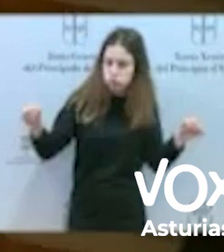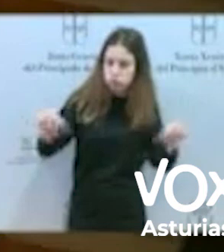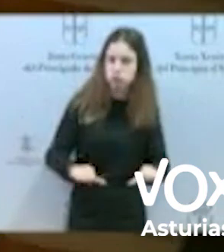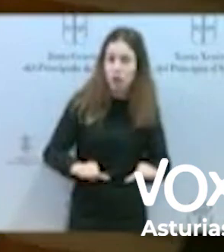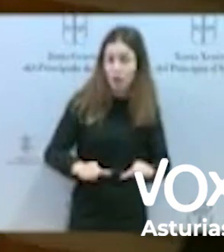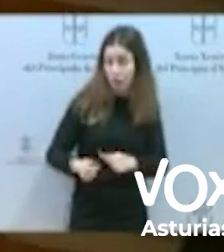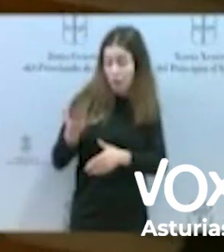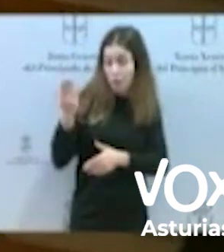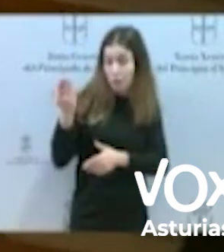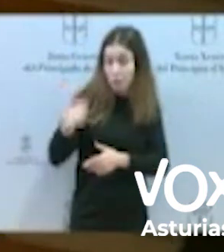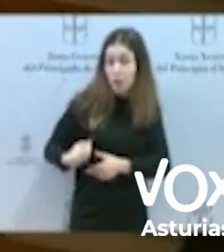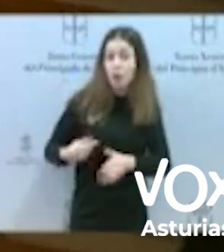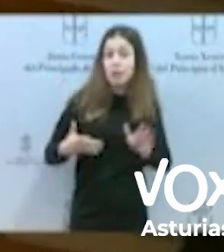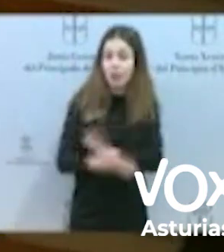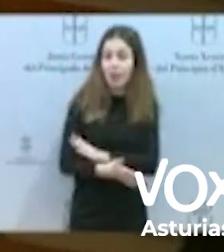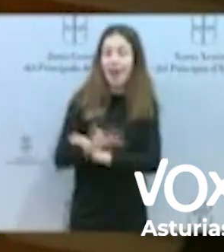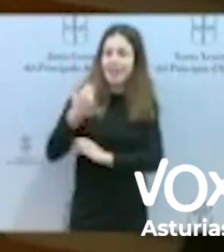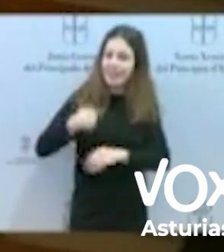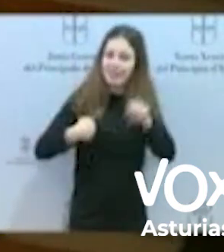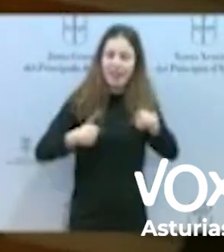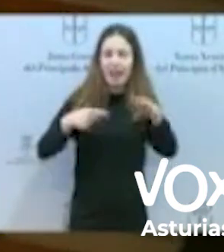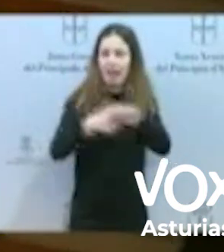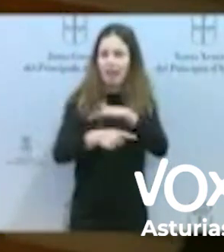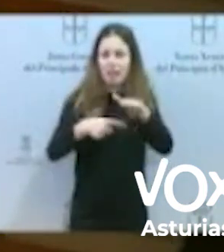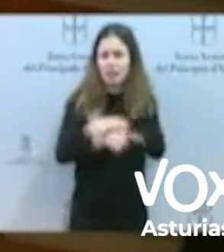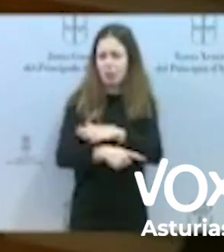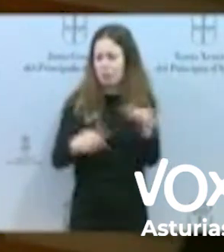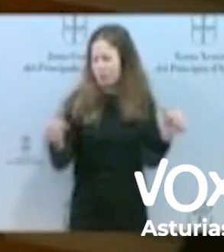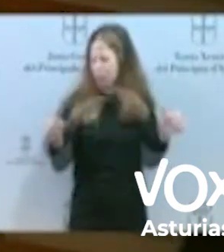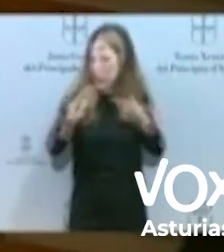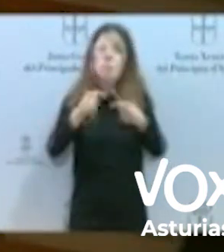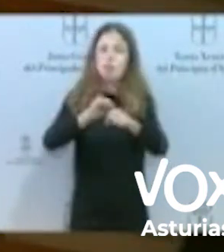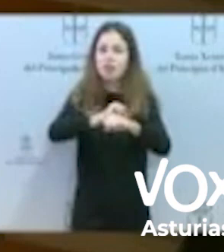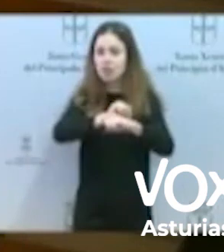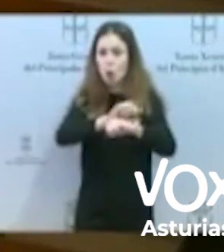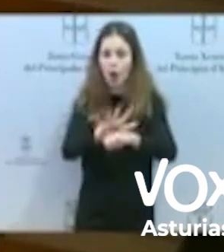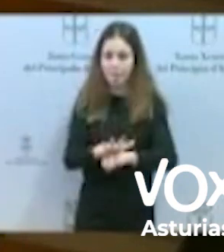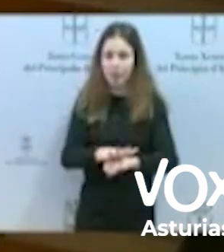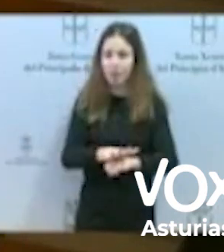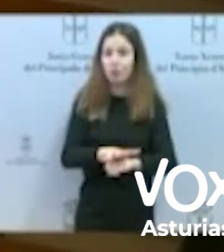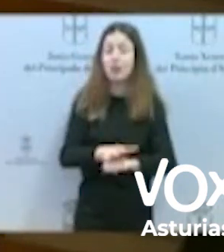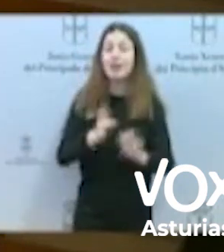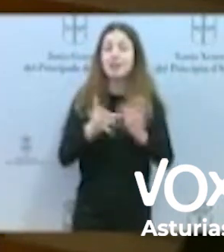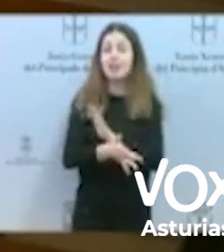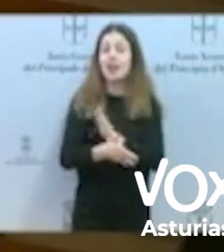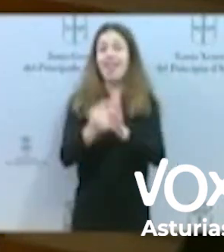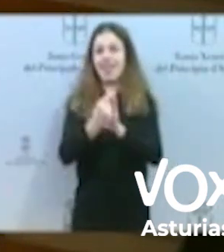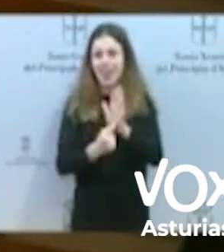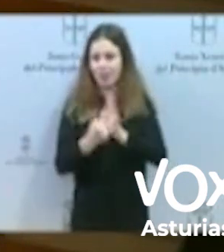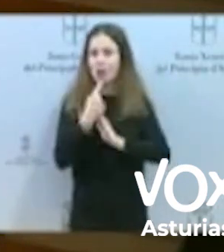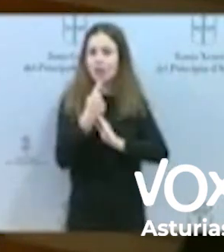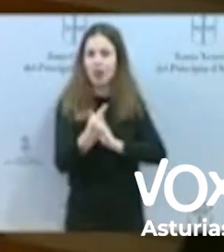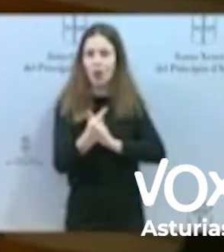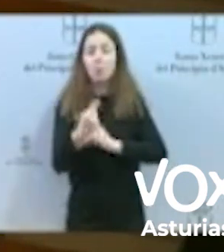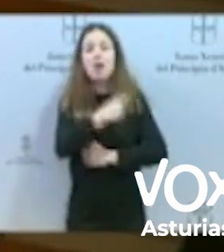ya inaceptable gestión va a verse empeorada por los efectos que nos traiga la pandemia que vivimos. Según el Comité Europeo de Regiones, el riesgo de